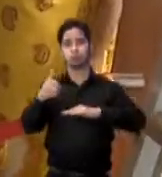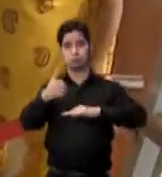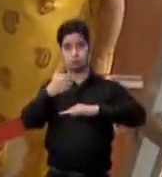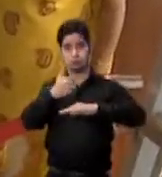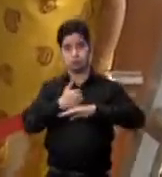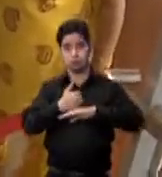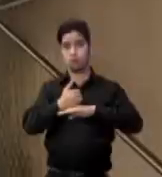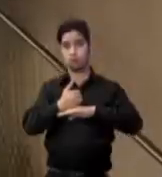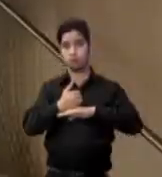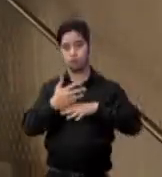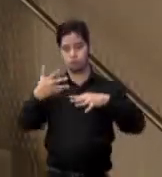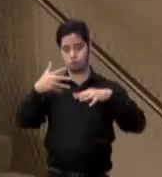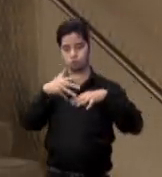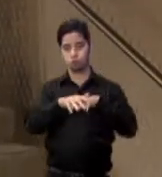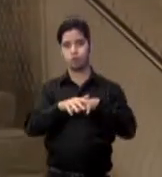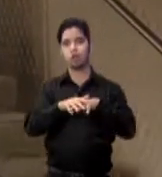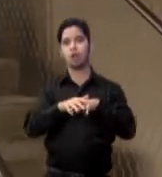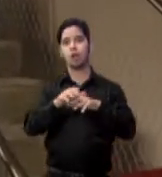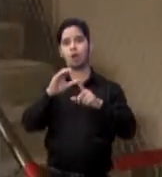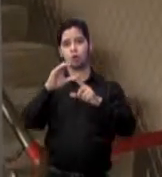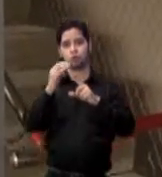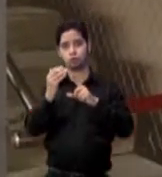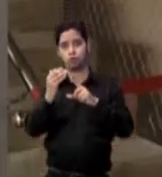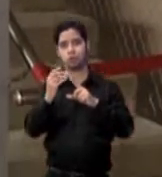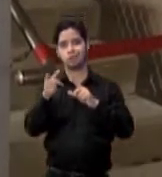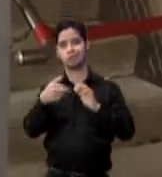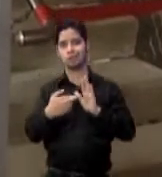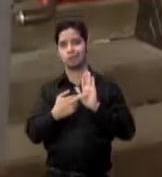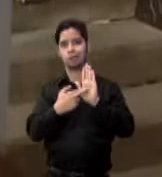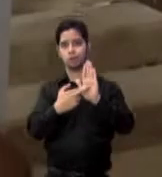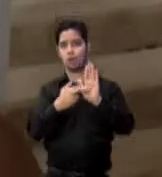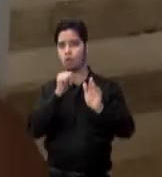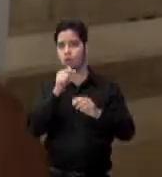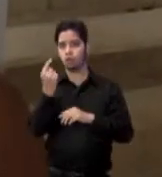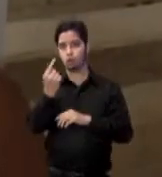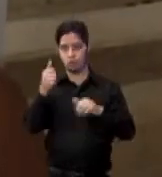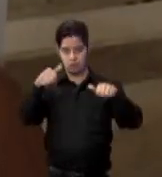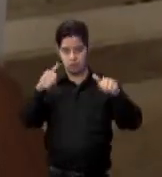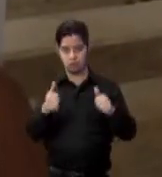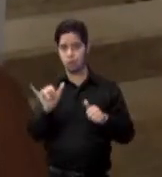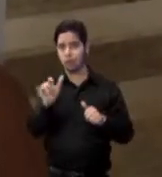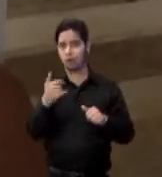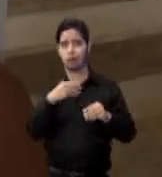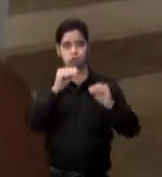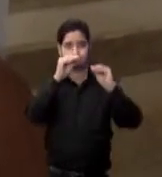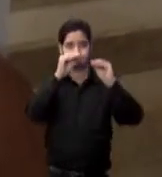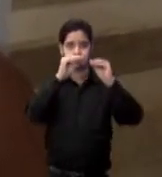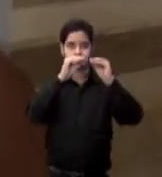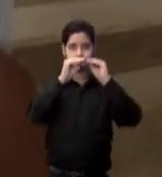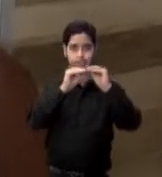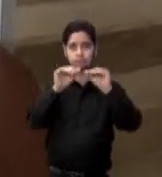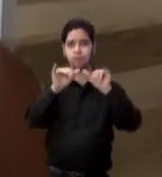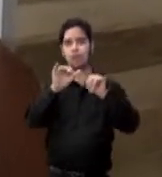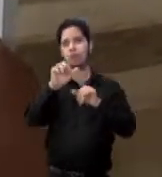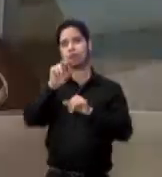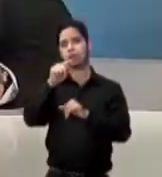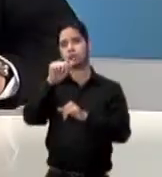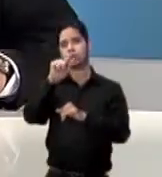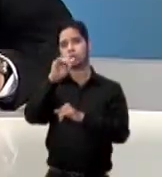fusión de ambas culturas y que se representa no solo en el arte, sino en la arquitectura. Félix Alemán, Noticias